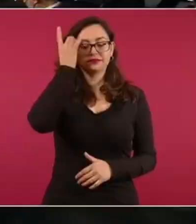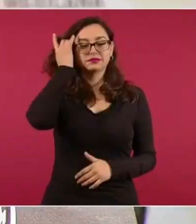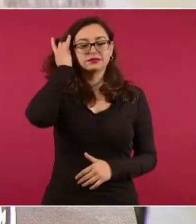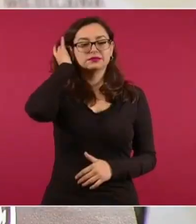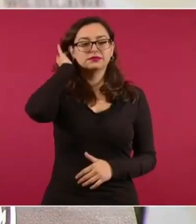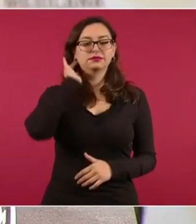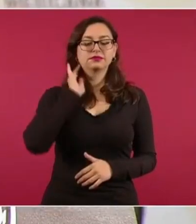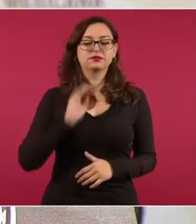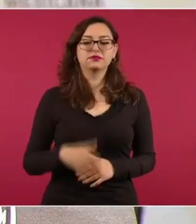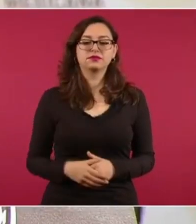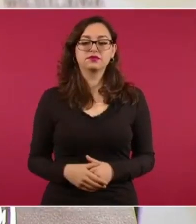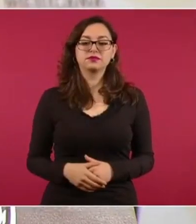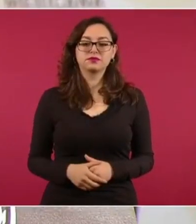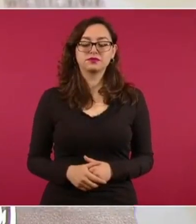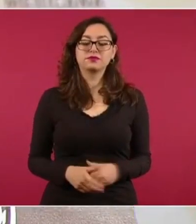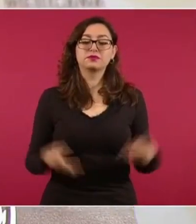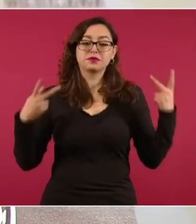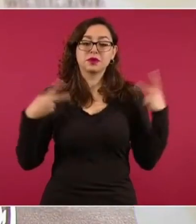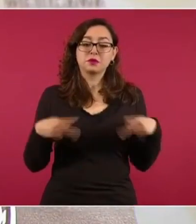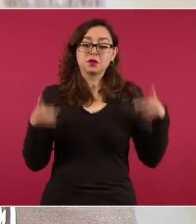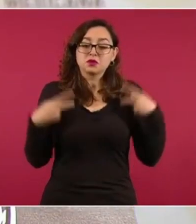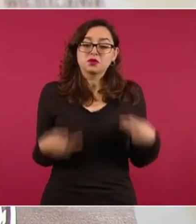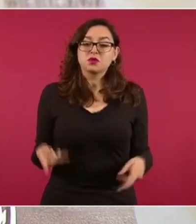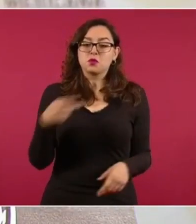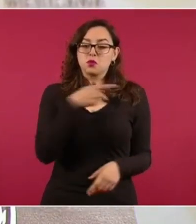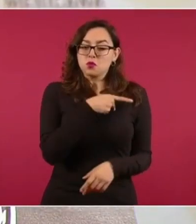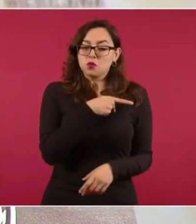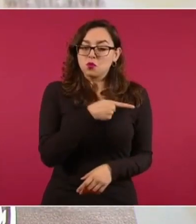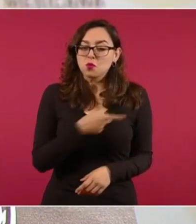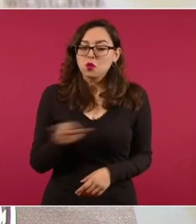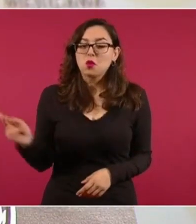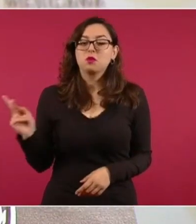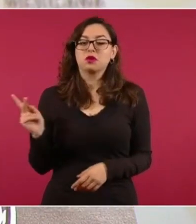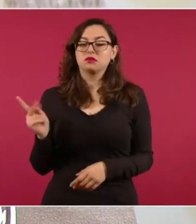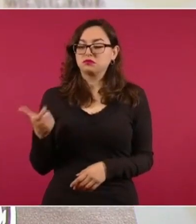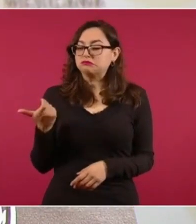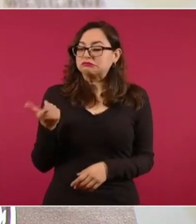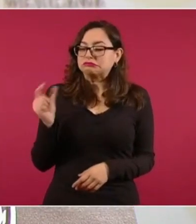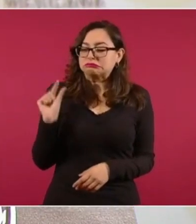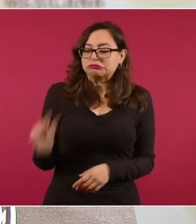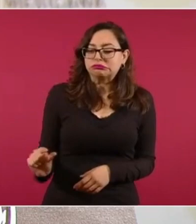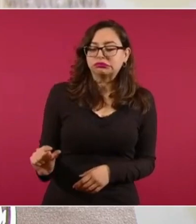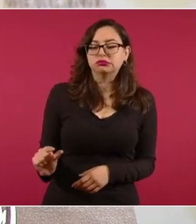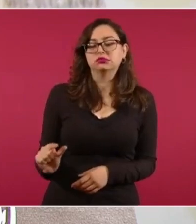de menos recursos votó por Lula.